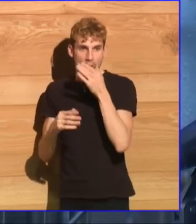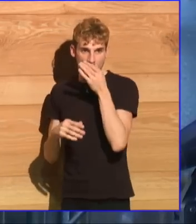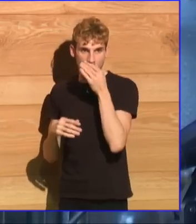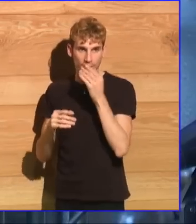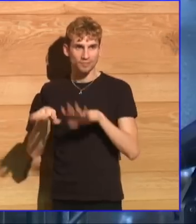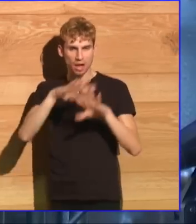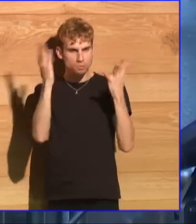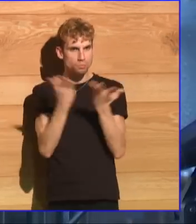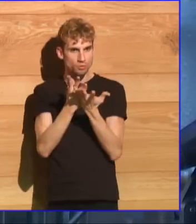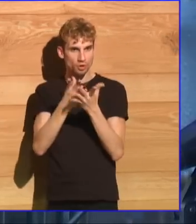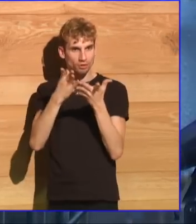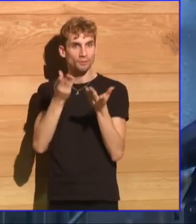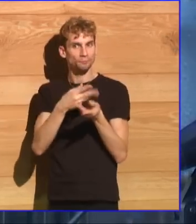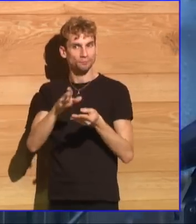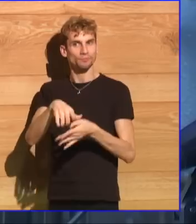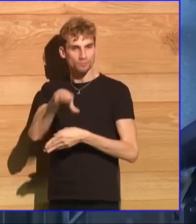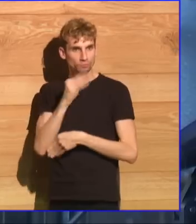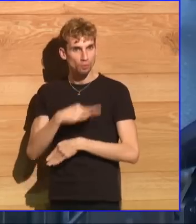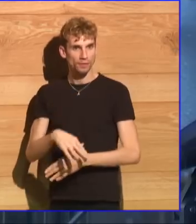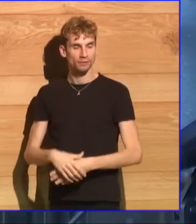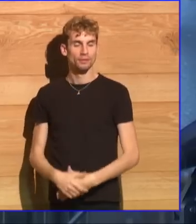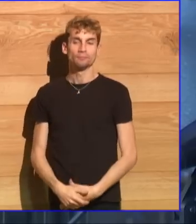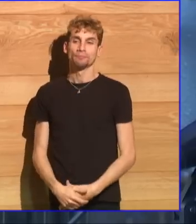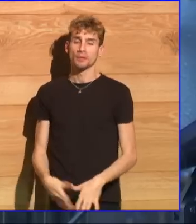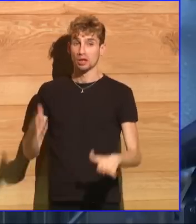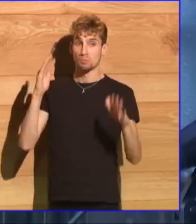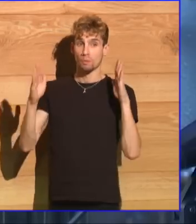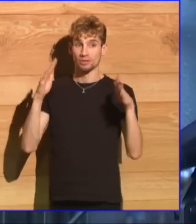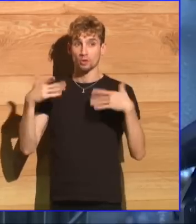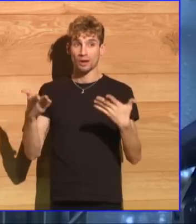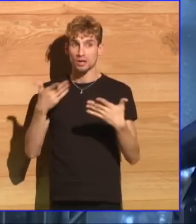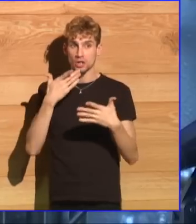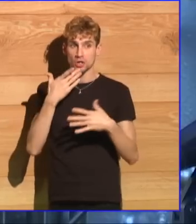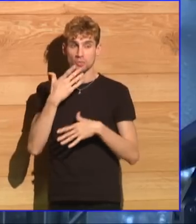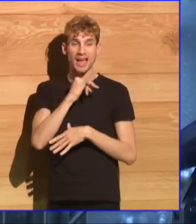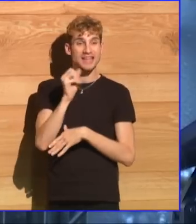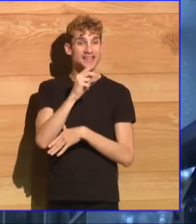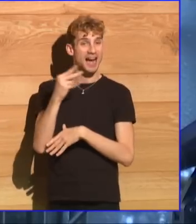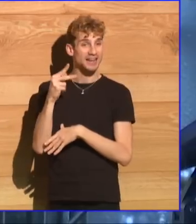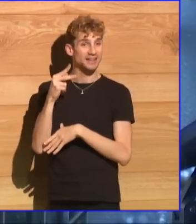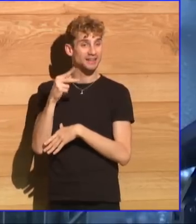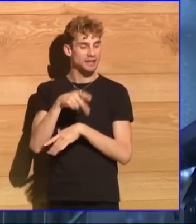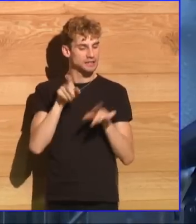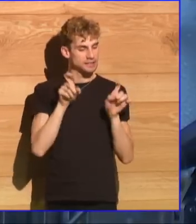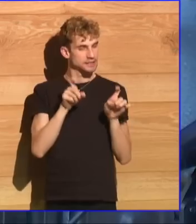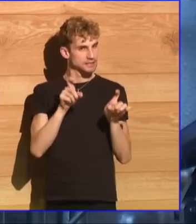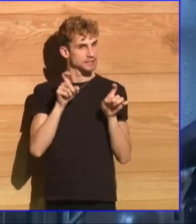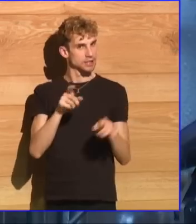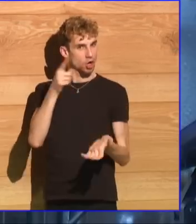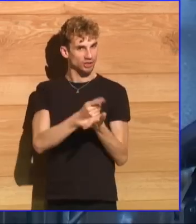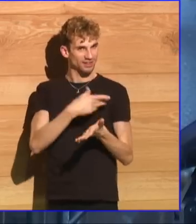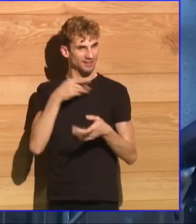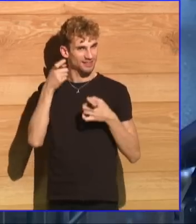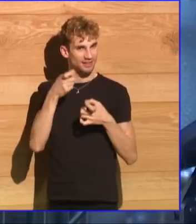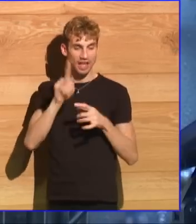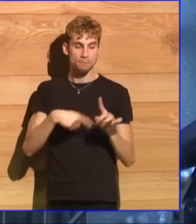mundo, heurística absolutamente. ¿Vale? El momento en el que está intentando reeducar a Jack, Hook, el personaje de Dustin Hoffman,